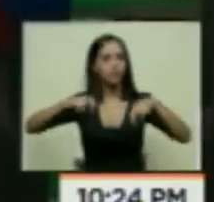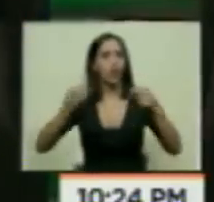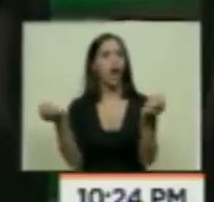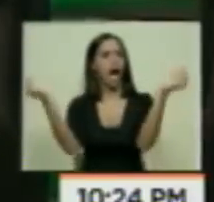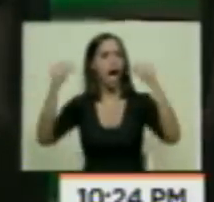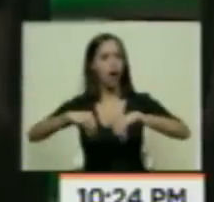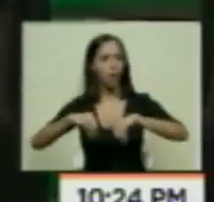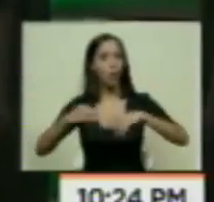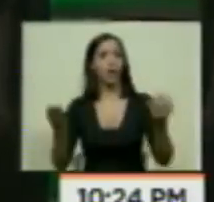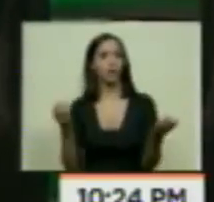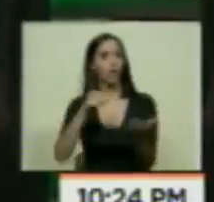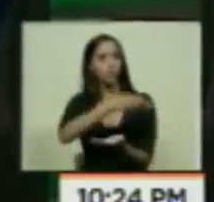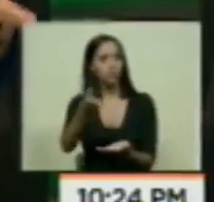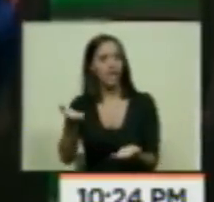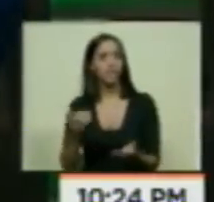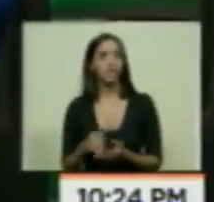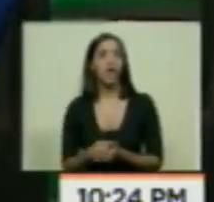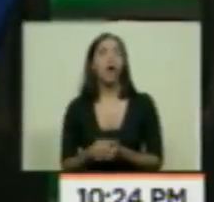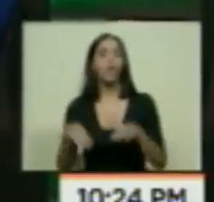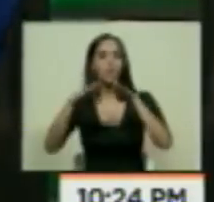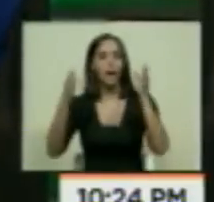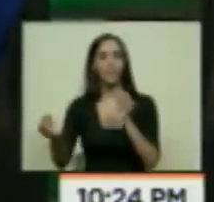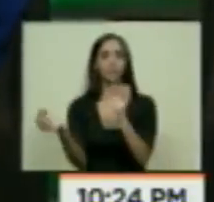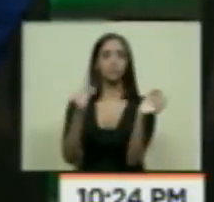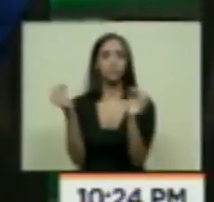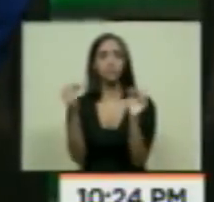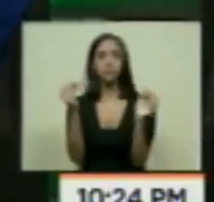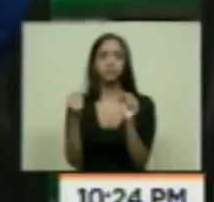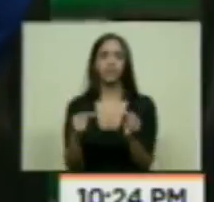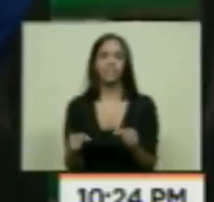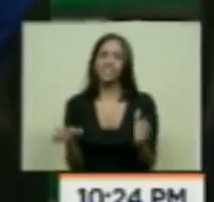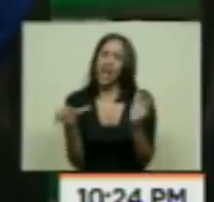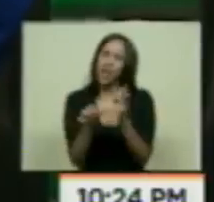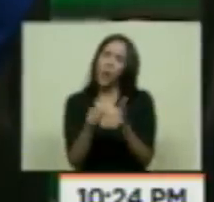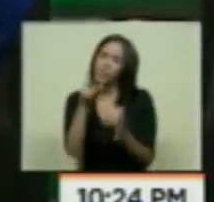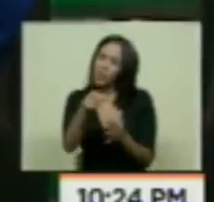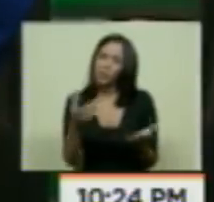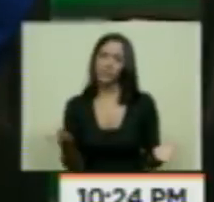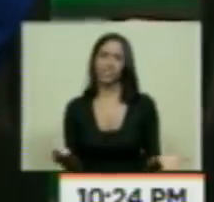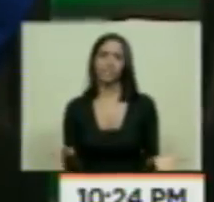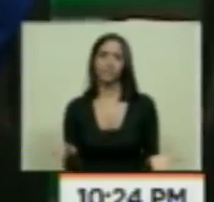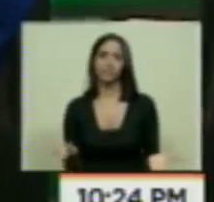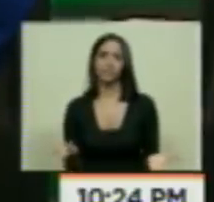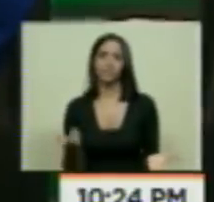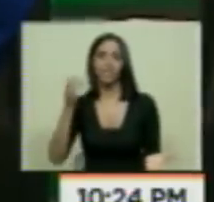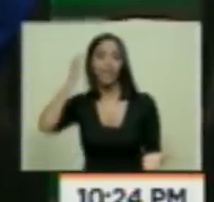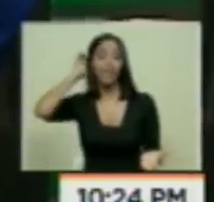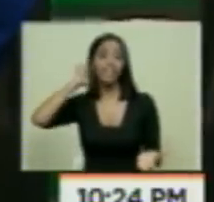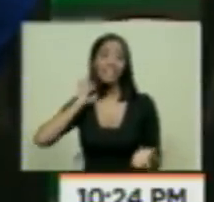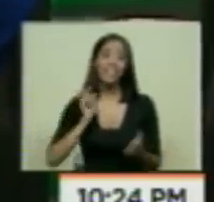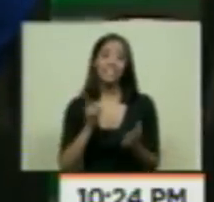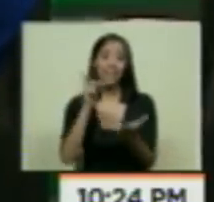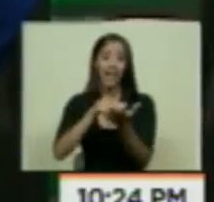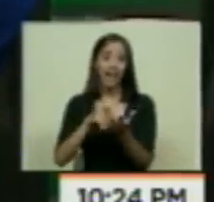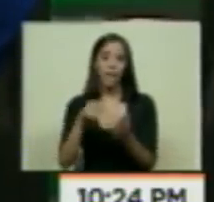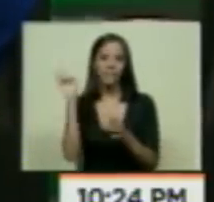con ustedes, ¿verdad? Hubo una mesa de diálogo. ¿Y a dónde ustedes están queriendo llevar a este país? ¿Qué es lo